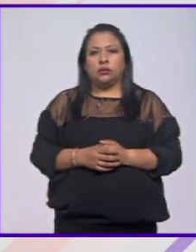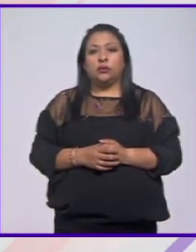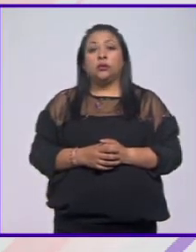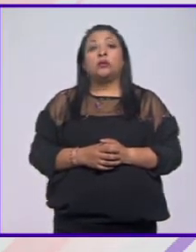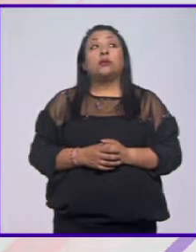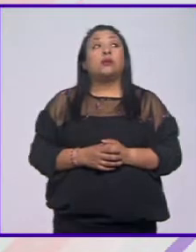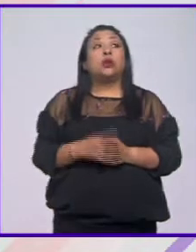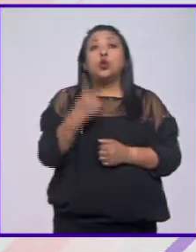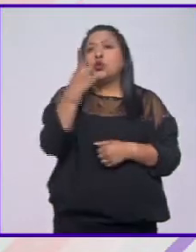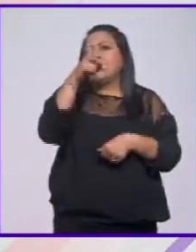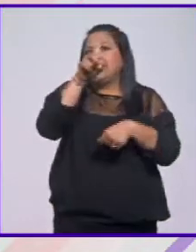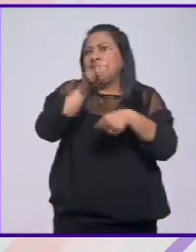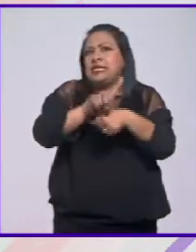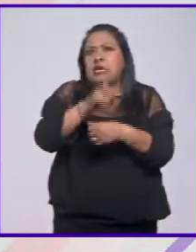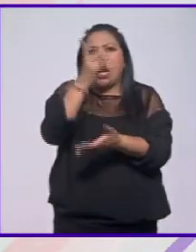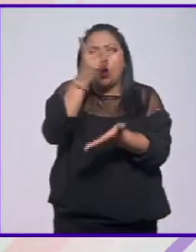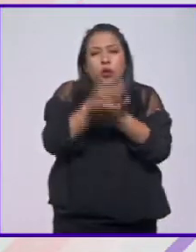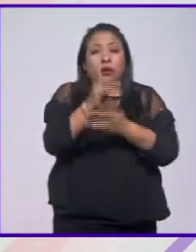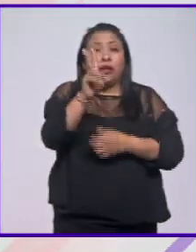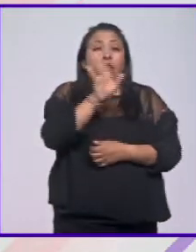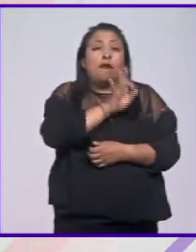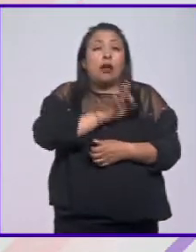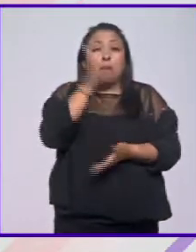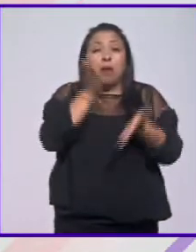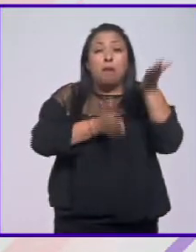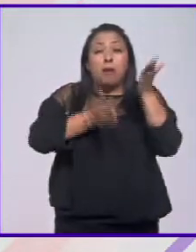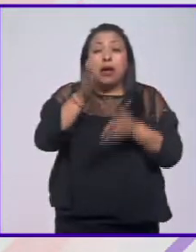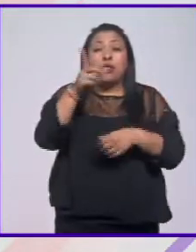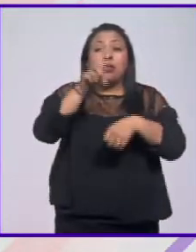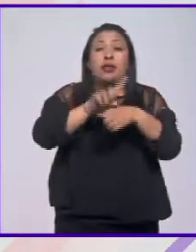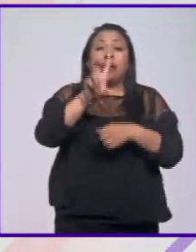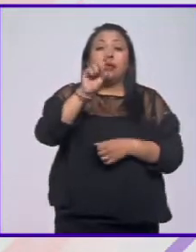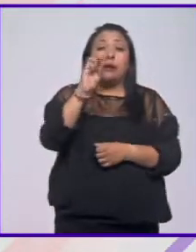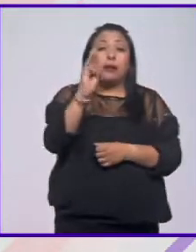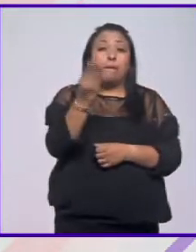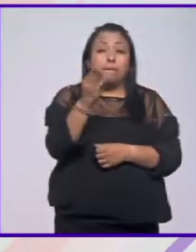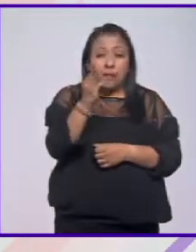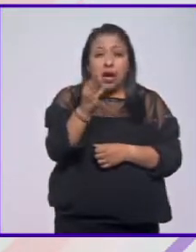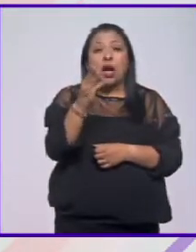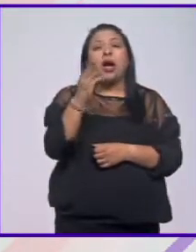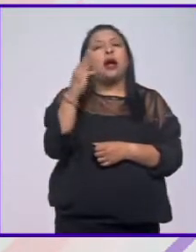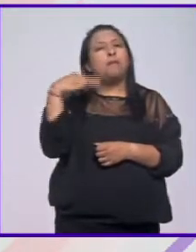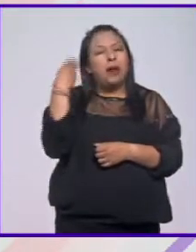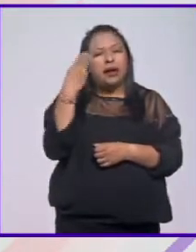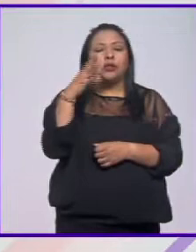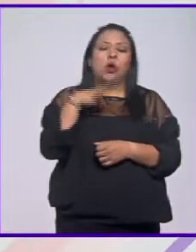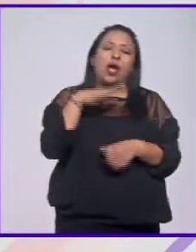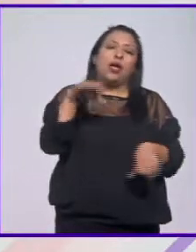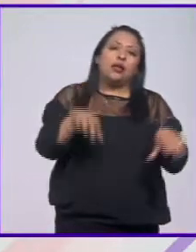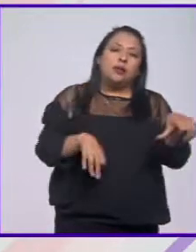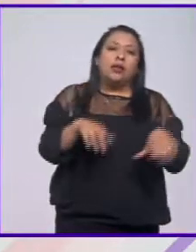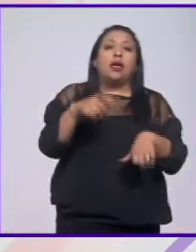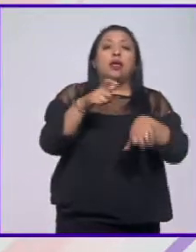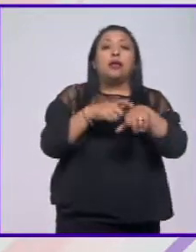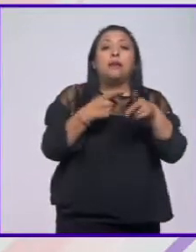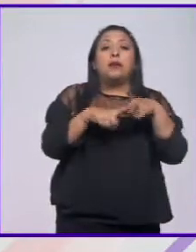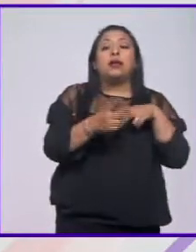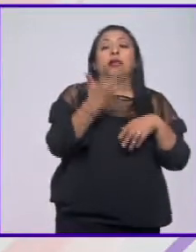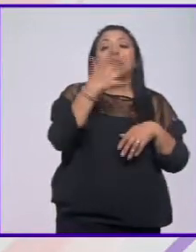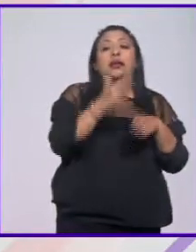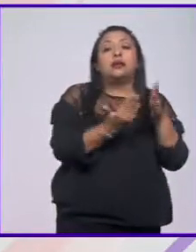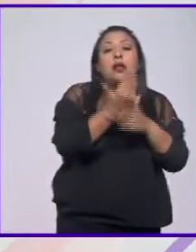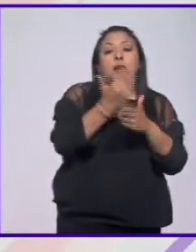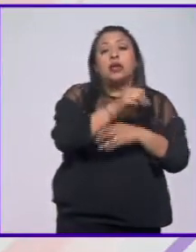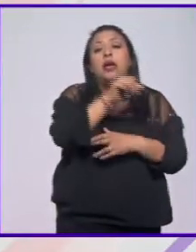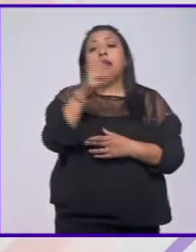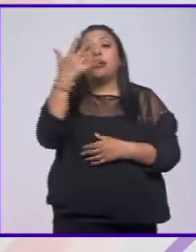Es un solo día, estamos felices de recibirlos acá. 30 de marzo vamos a tener actividades desde las 10 de la mañana y hasta las 10 de la